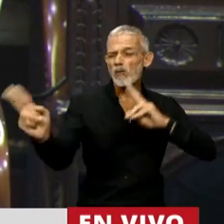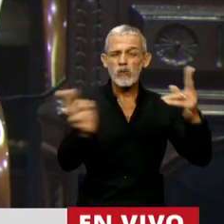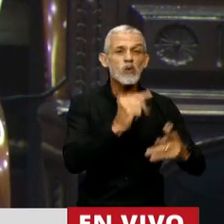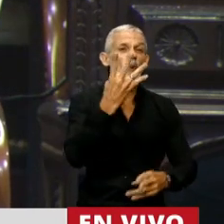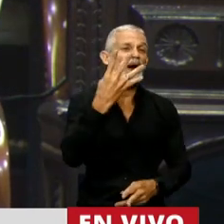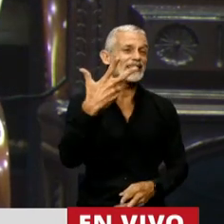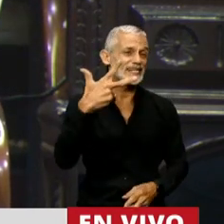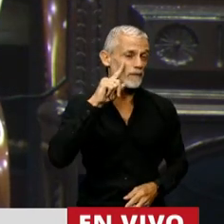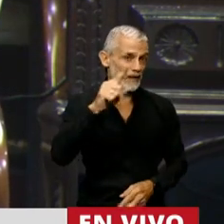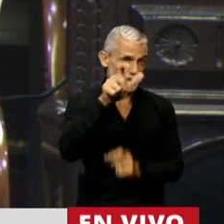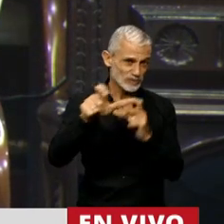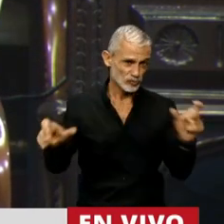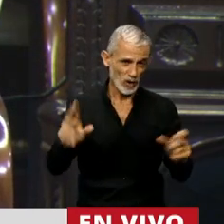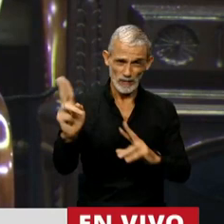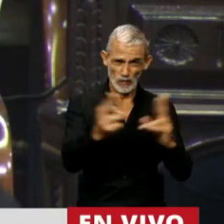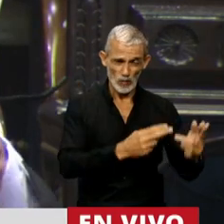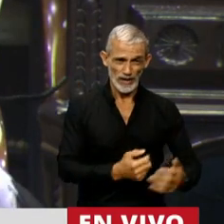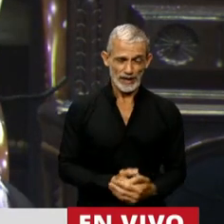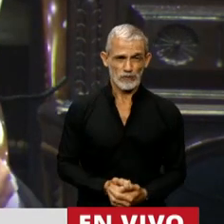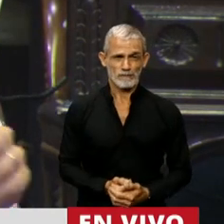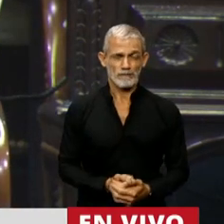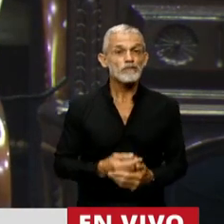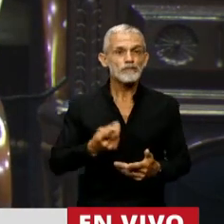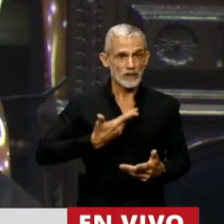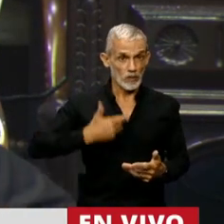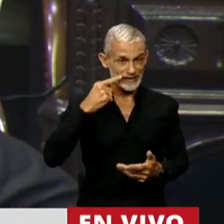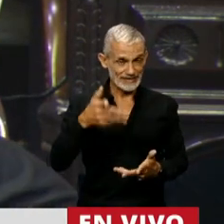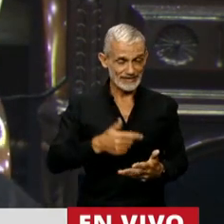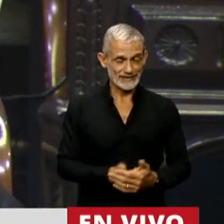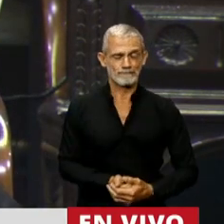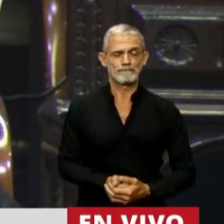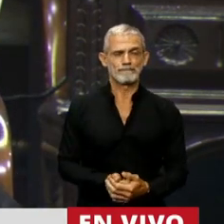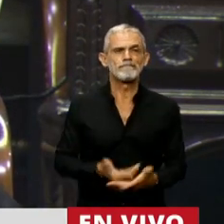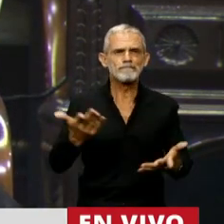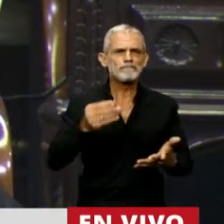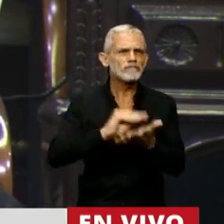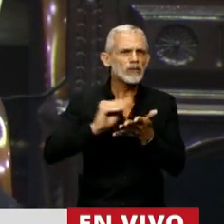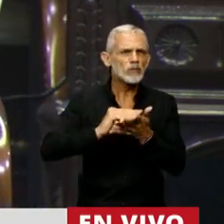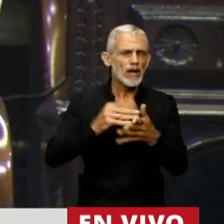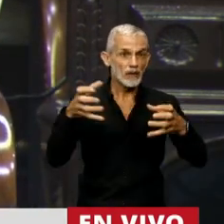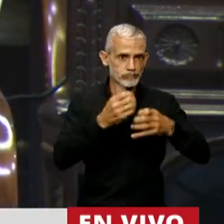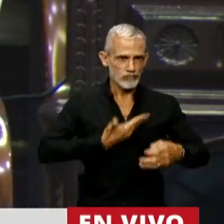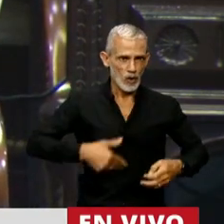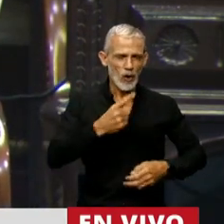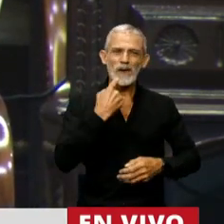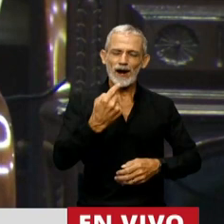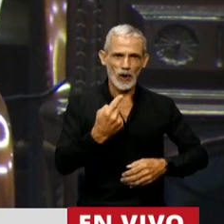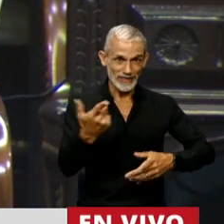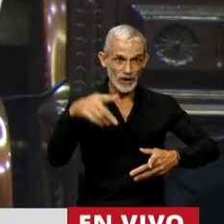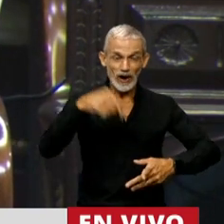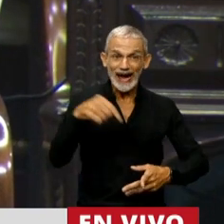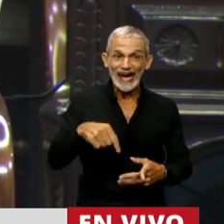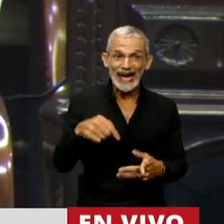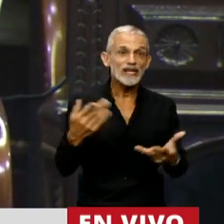43.000 argentinos. Señor presidente, una diputada del oficialismo dijo hoy que